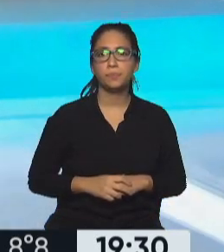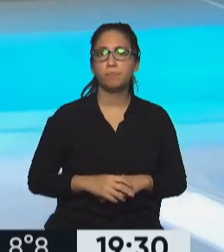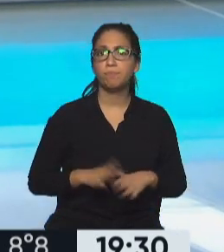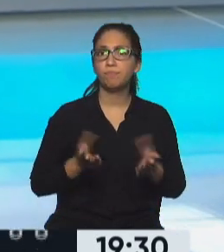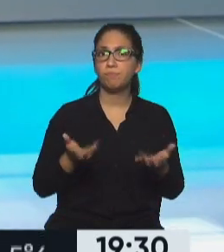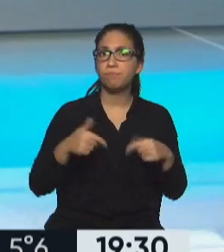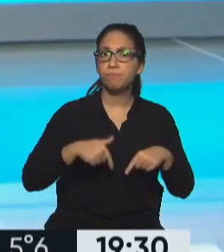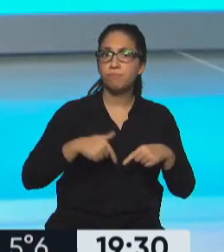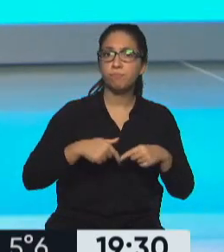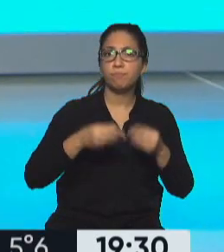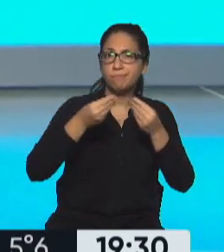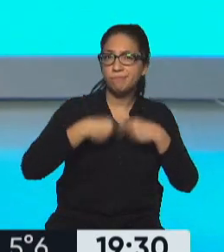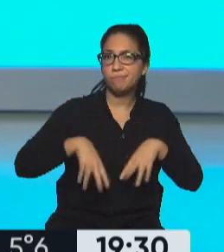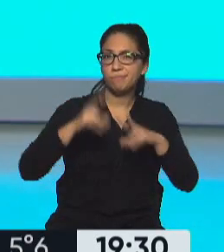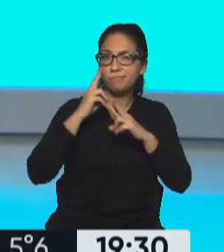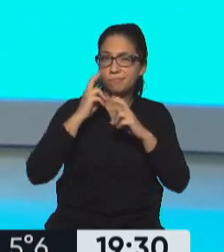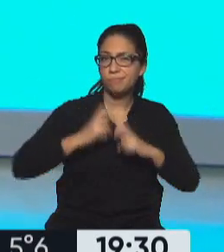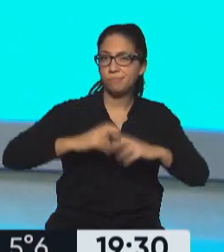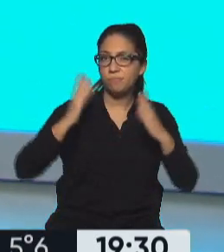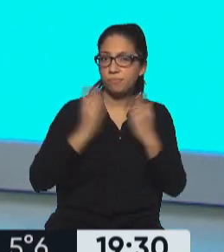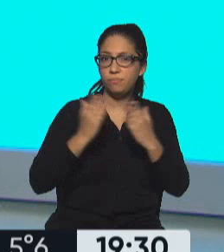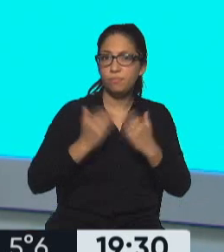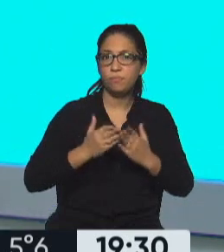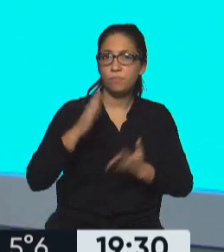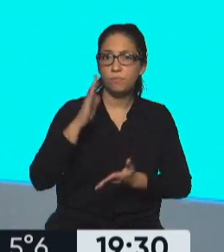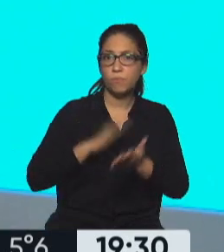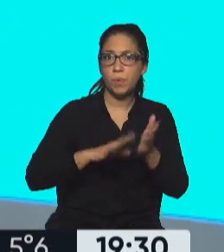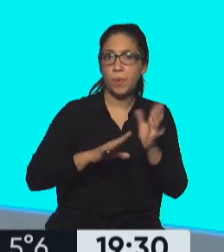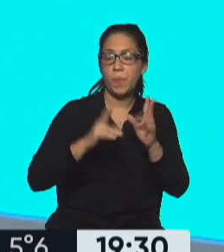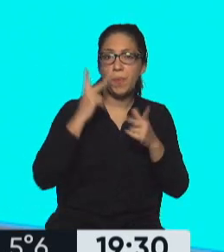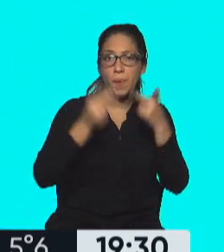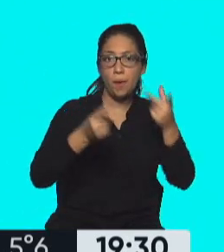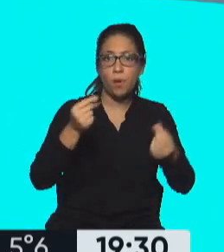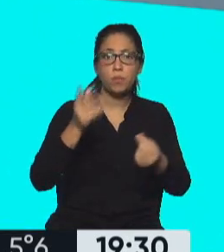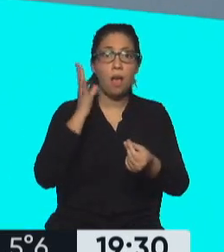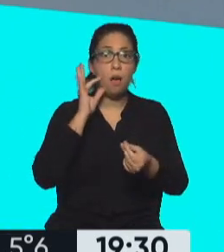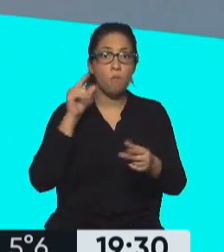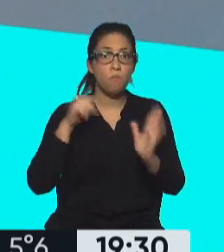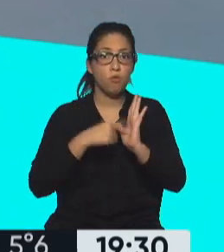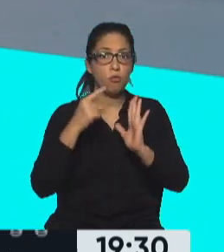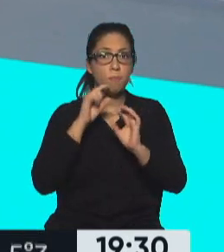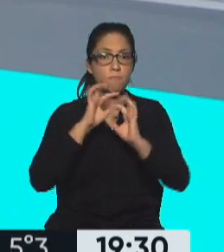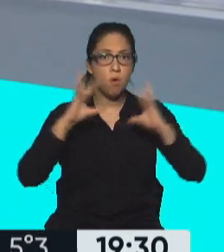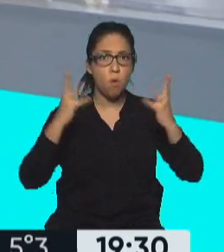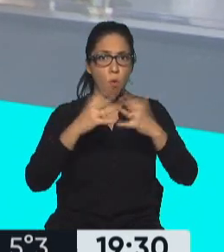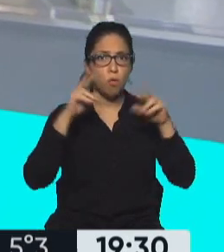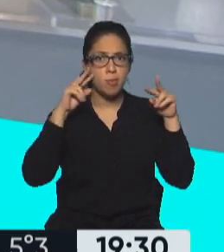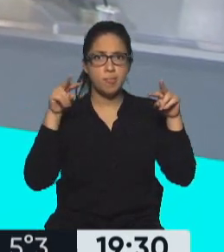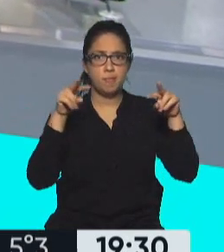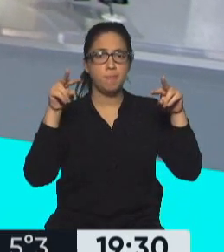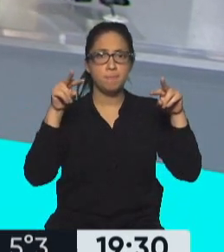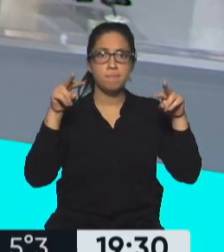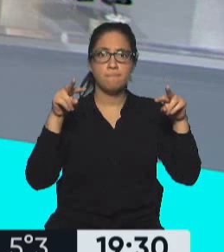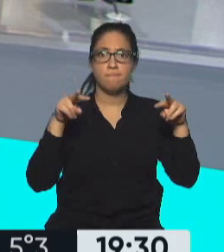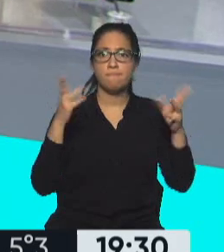Se comienza a estudiar dentro de lo que es el marco de vacunación, algo que está en vista global sobre todo, ¿no? Claro que sí, por eso es